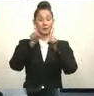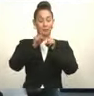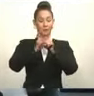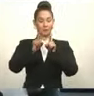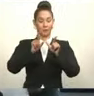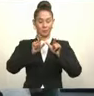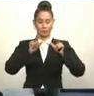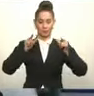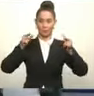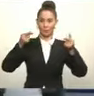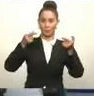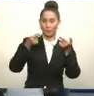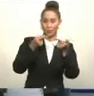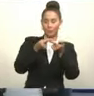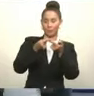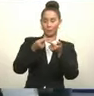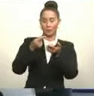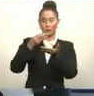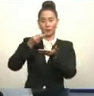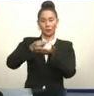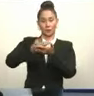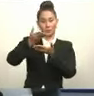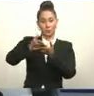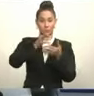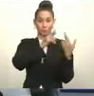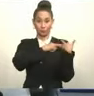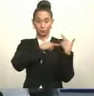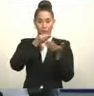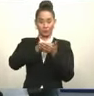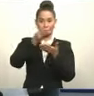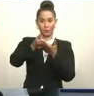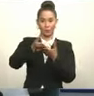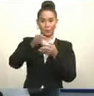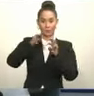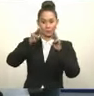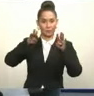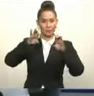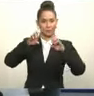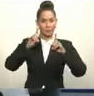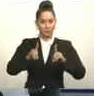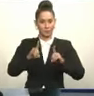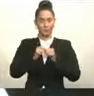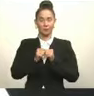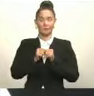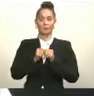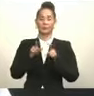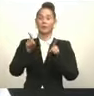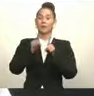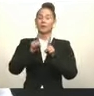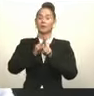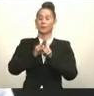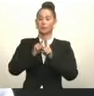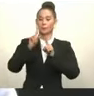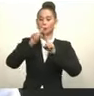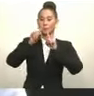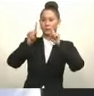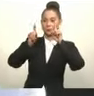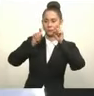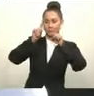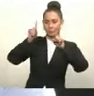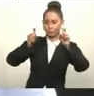Comité Institucional de Compras del Ministerio de Educación y simultáneamente se realizó un levantamiento